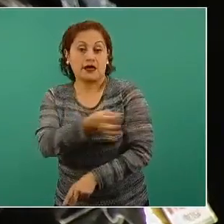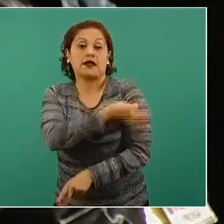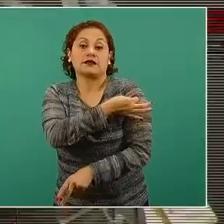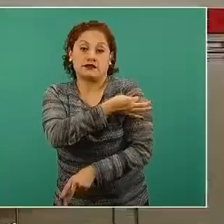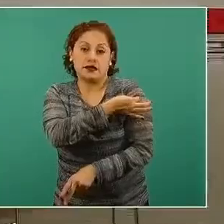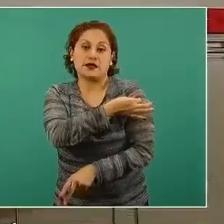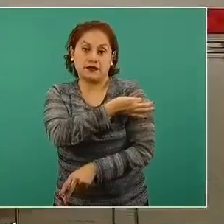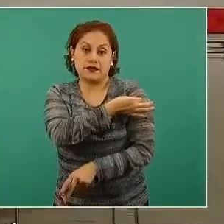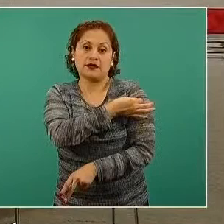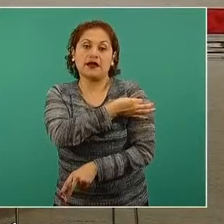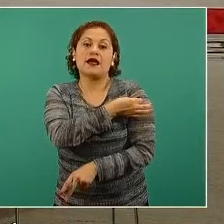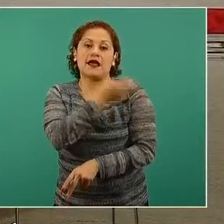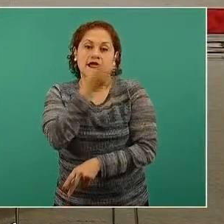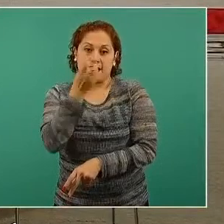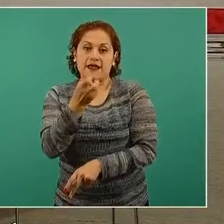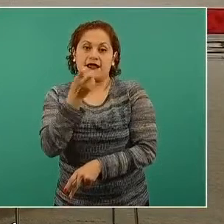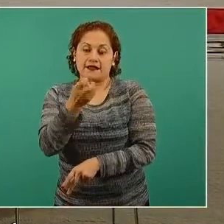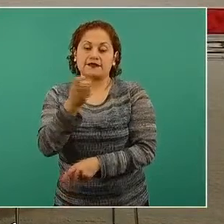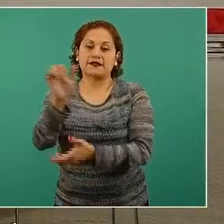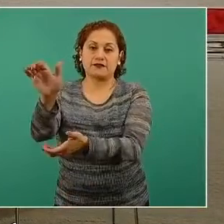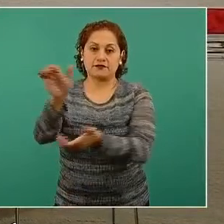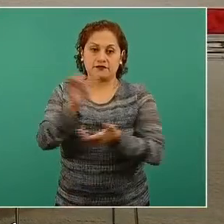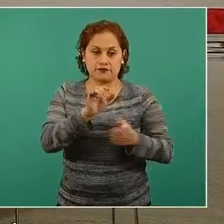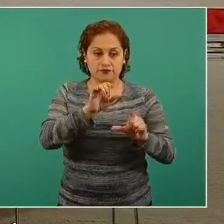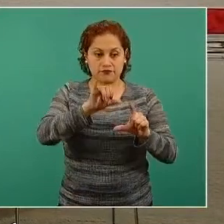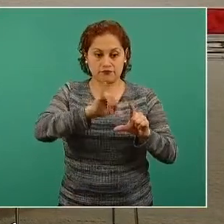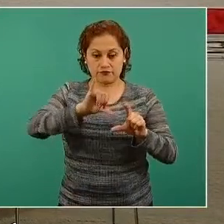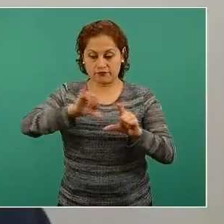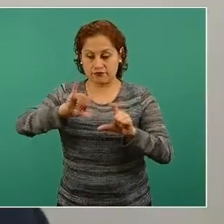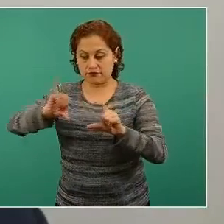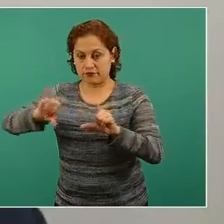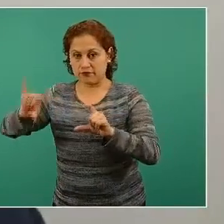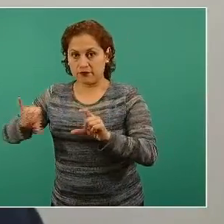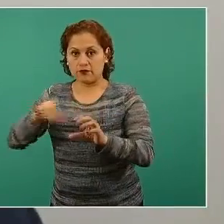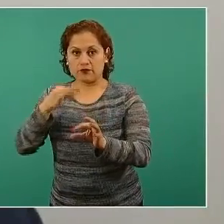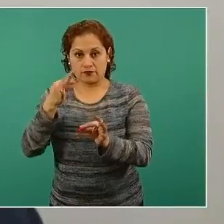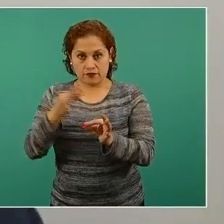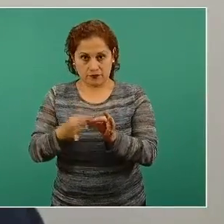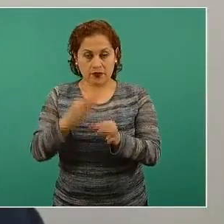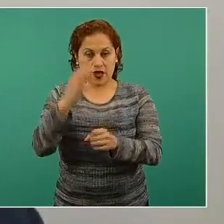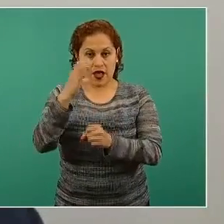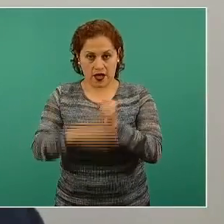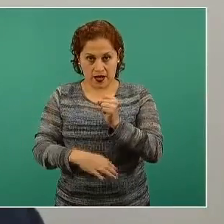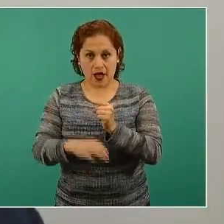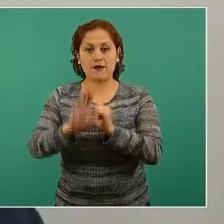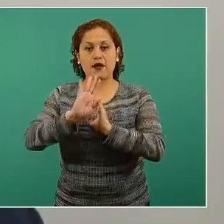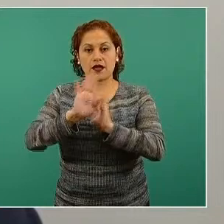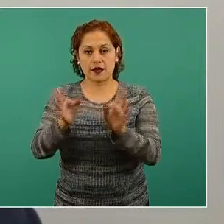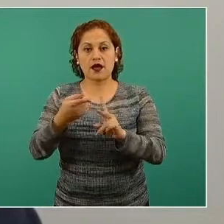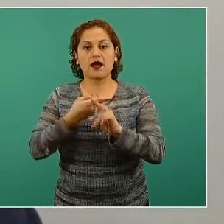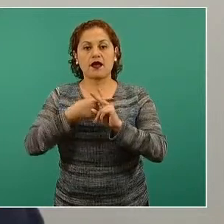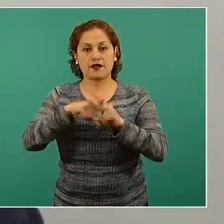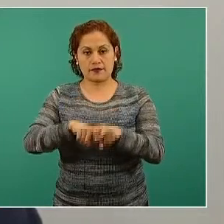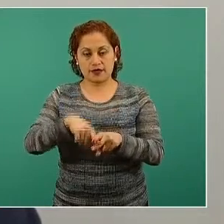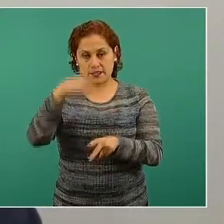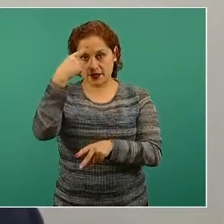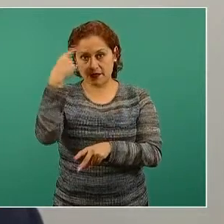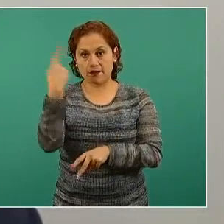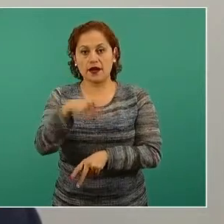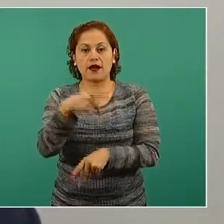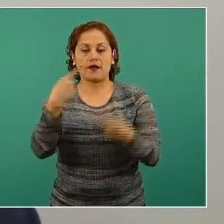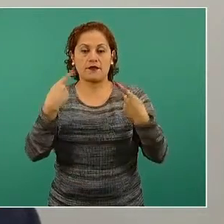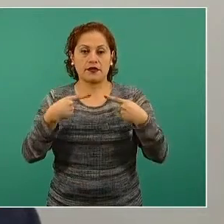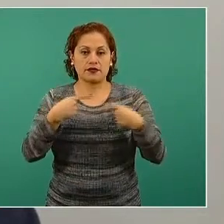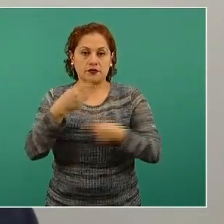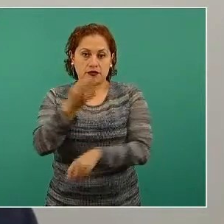a granel y continuará una vez que se tienen ya las dosis específicas para aplicación a las personas.